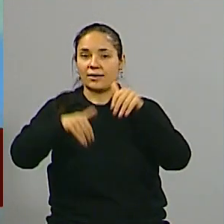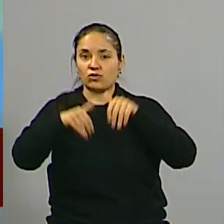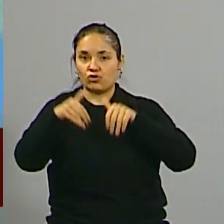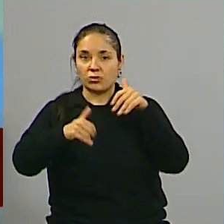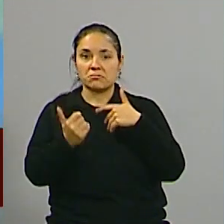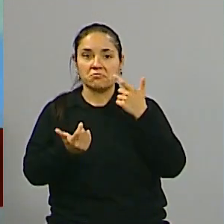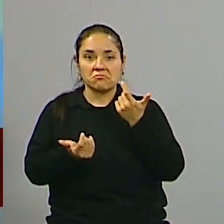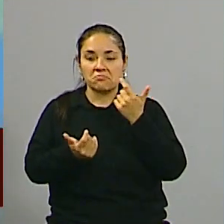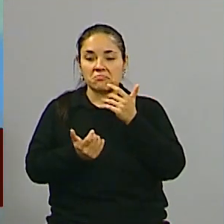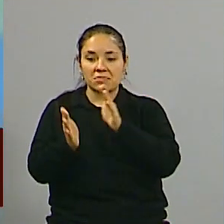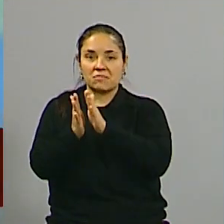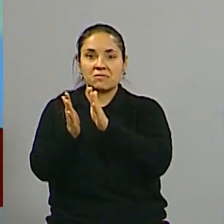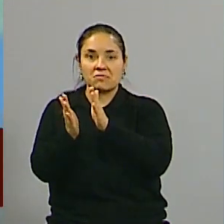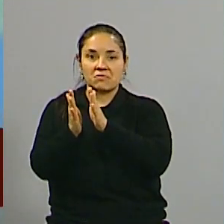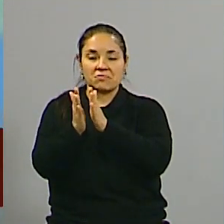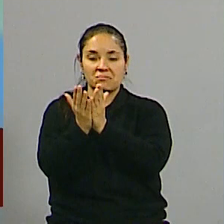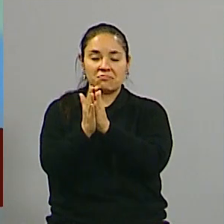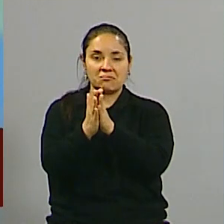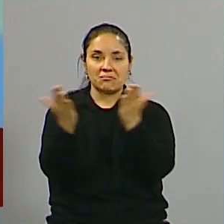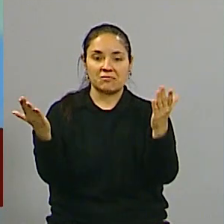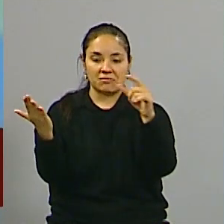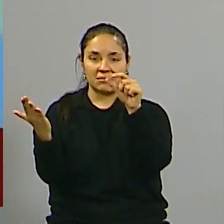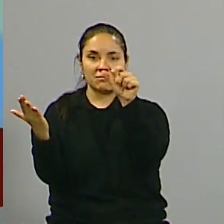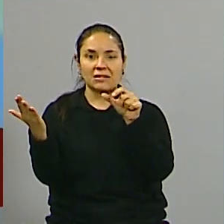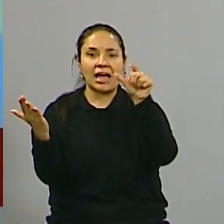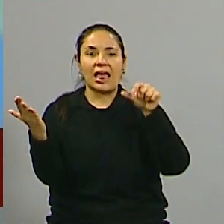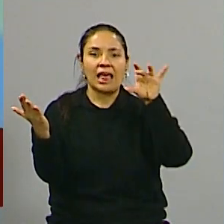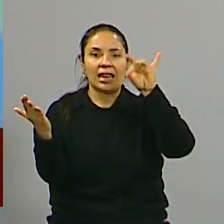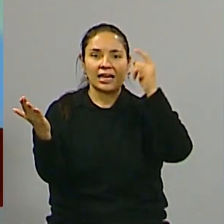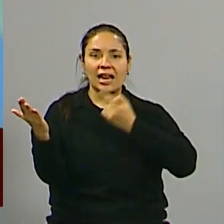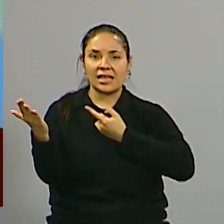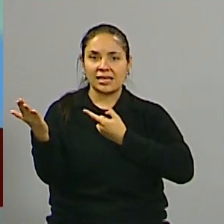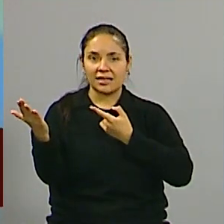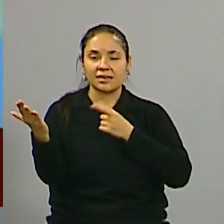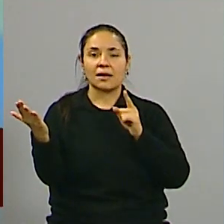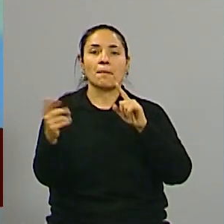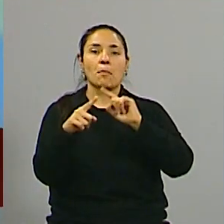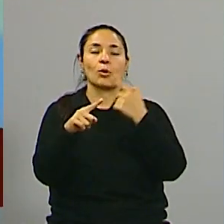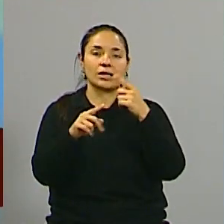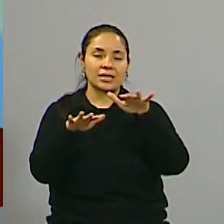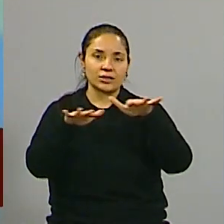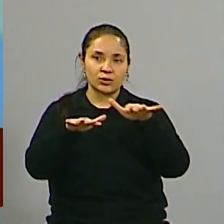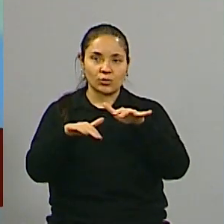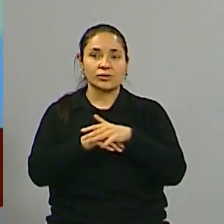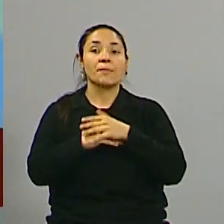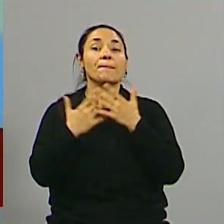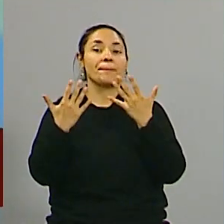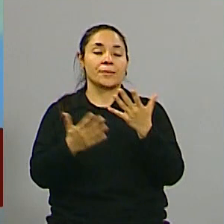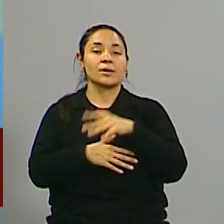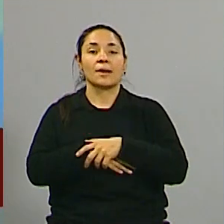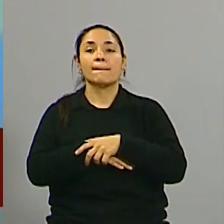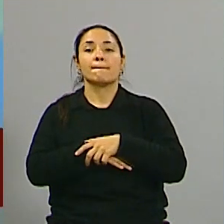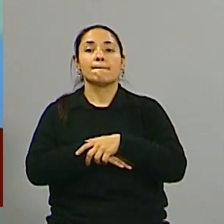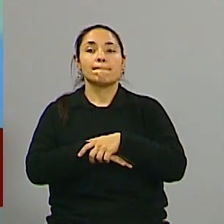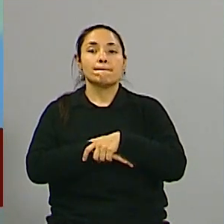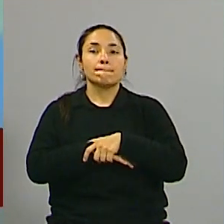ver qué vamos a elegir, más allá incluso de hasta las convicciones políticas, ¿no? Porque muchos dicen que el bolsillo